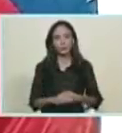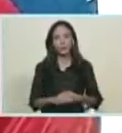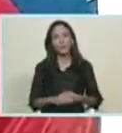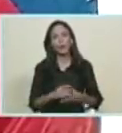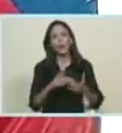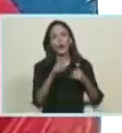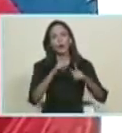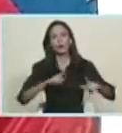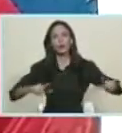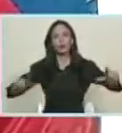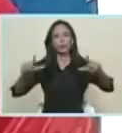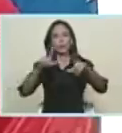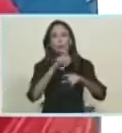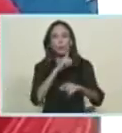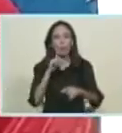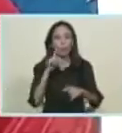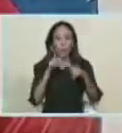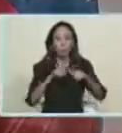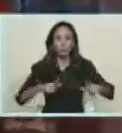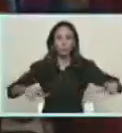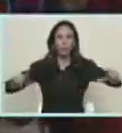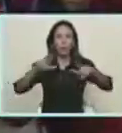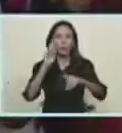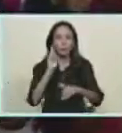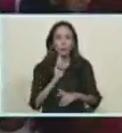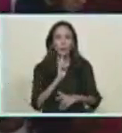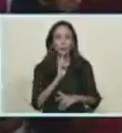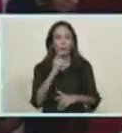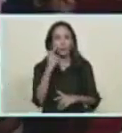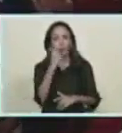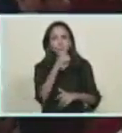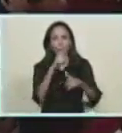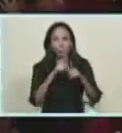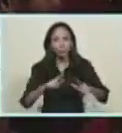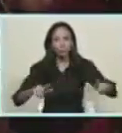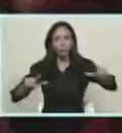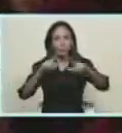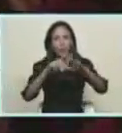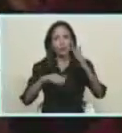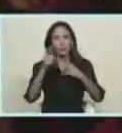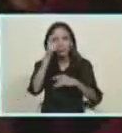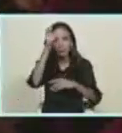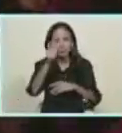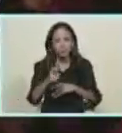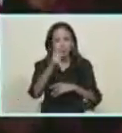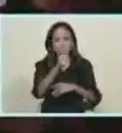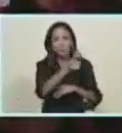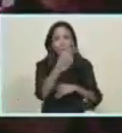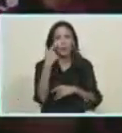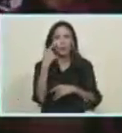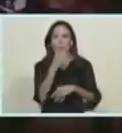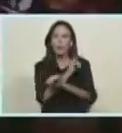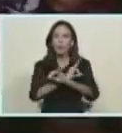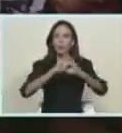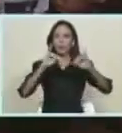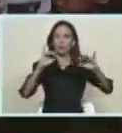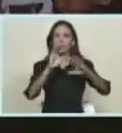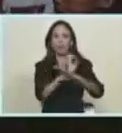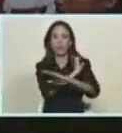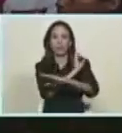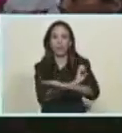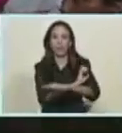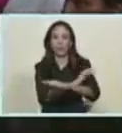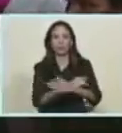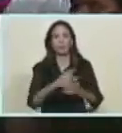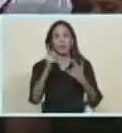tantas historias ha visto en esta lucha por la soberanía petrolera, la independencia energética de Venezuela,